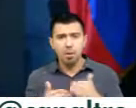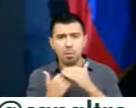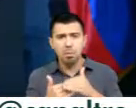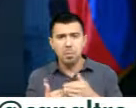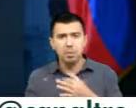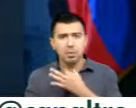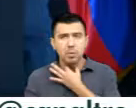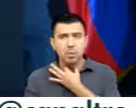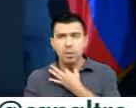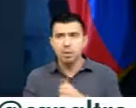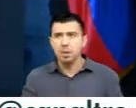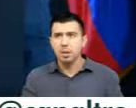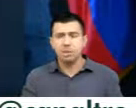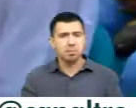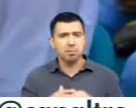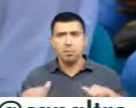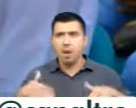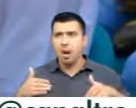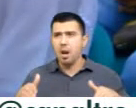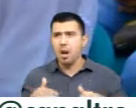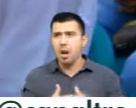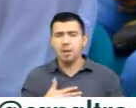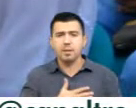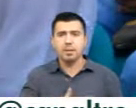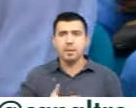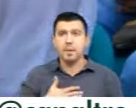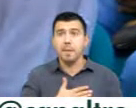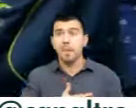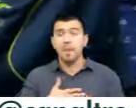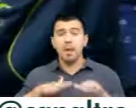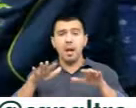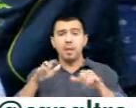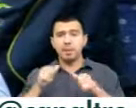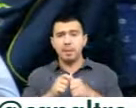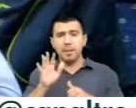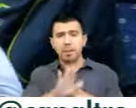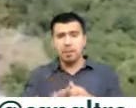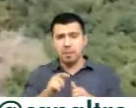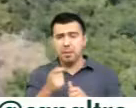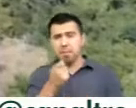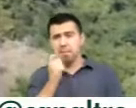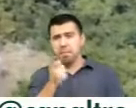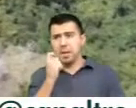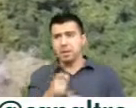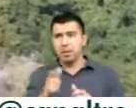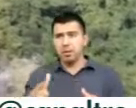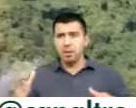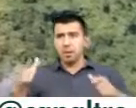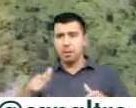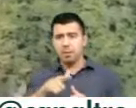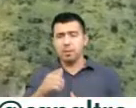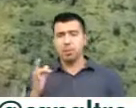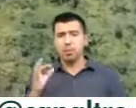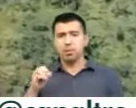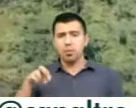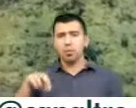ese es el inconformismo presentado en la asamblea departamental por parte de los pescadores del embalse y topo core o sea que no